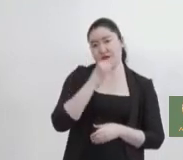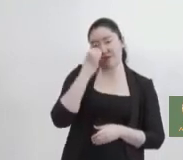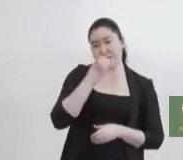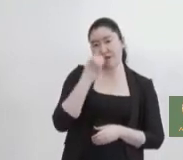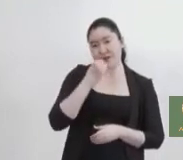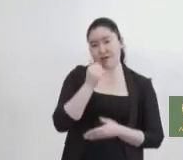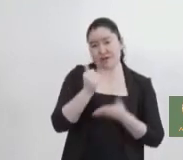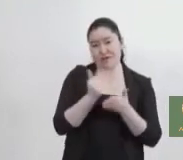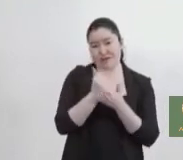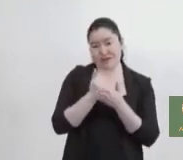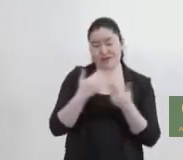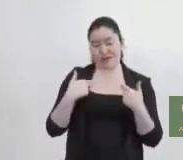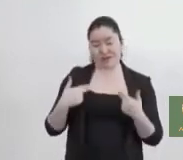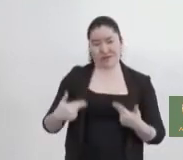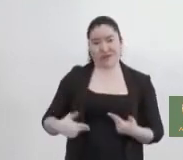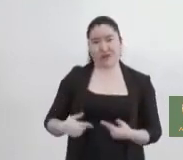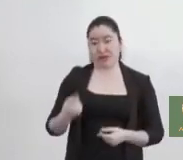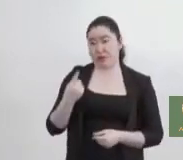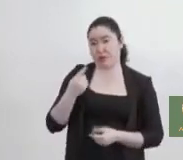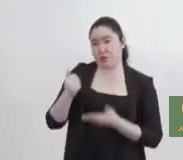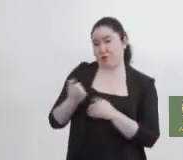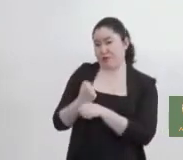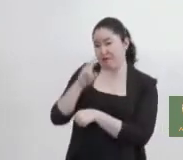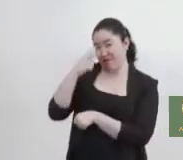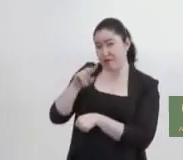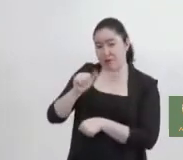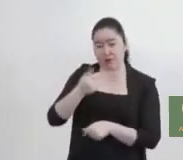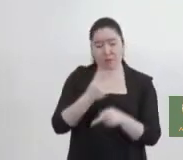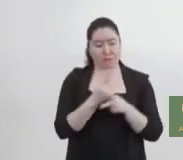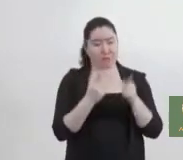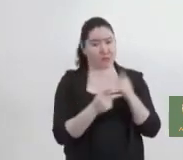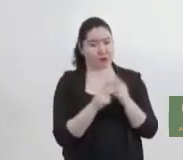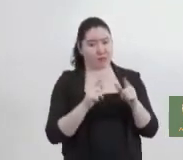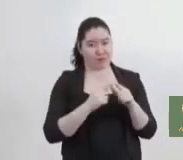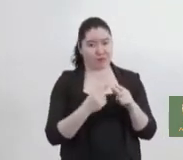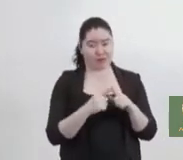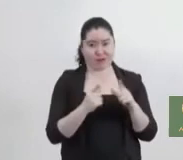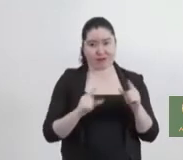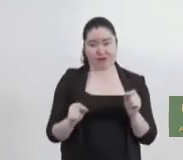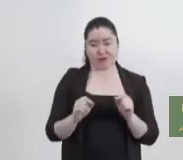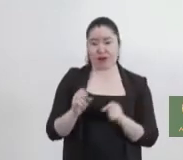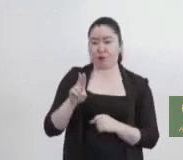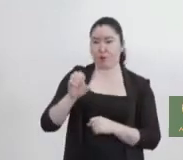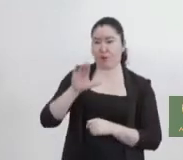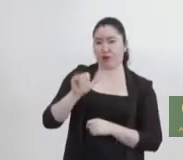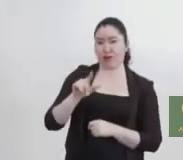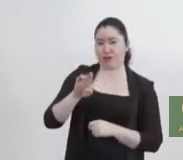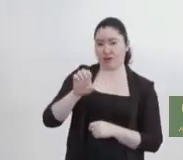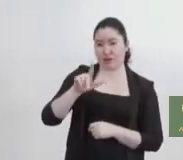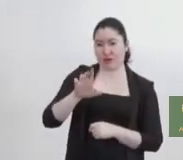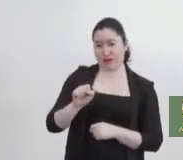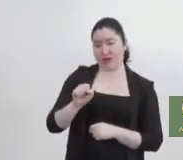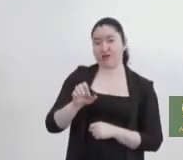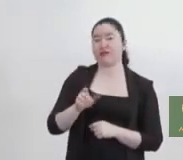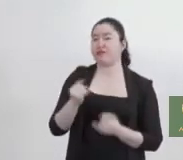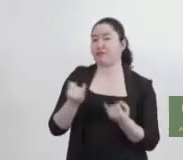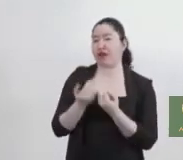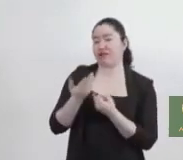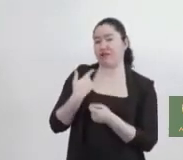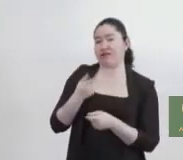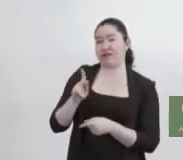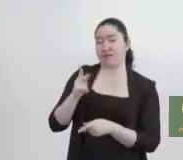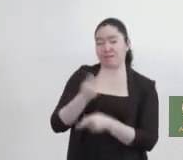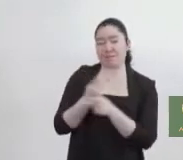de México, las preparatorias nacionales, las vocacionales, bueno, ya no son vocacionales, pero las preparatorias del